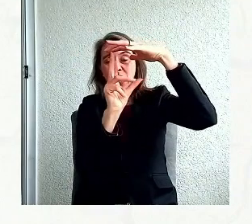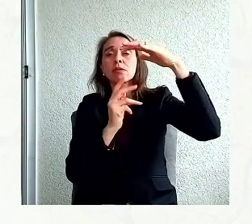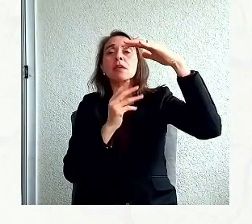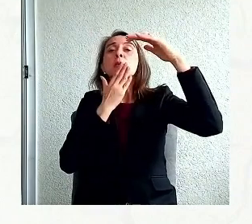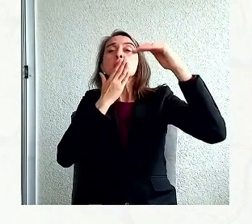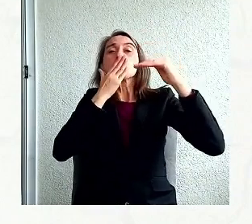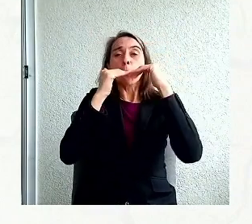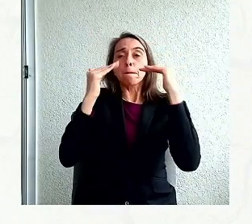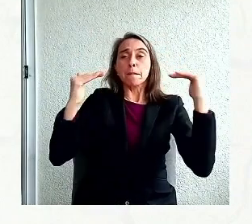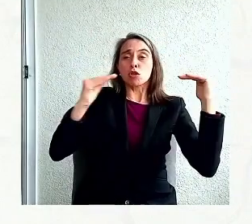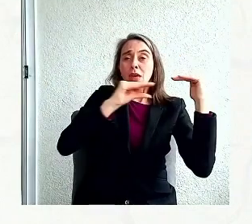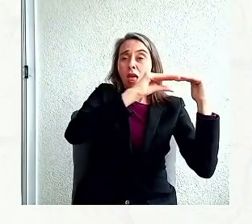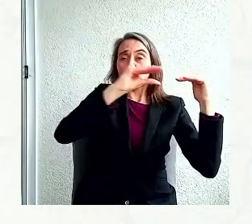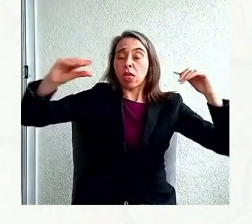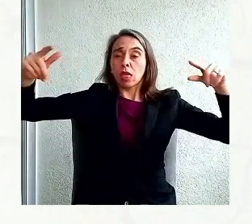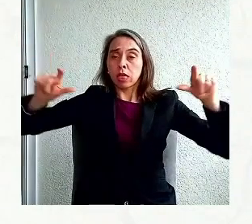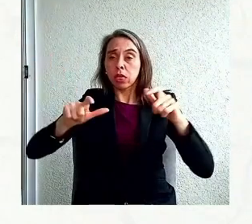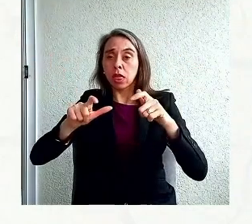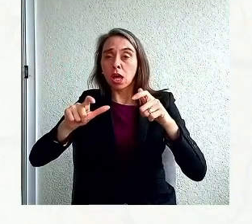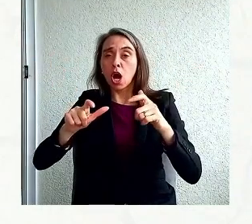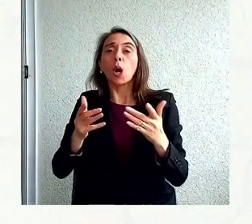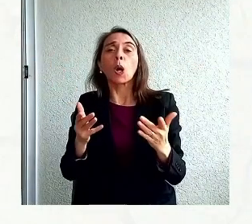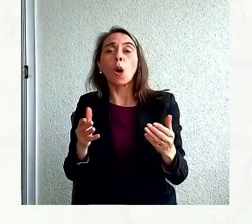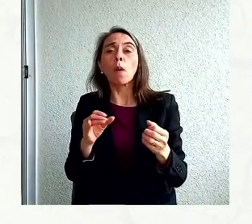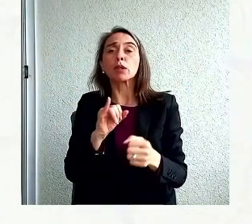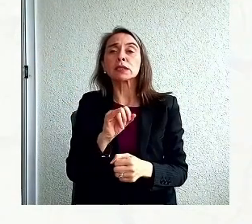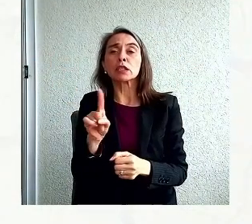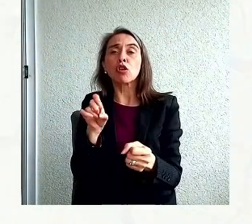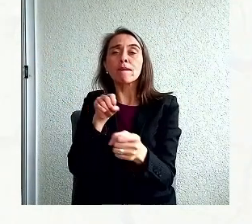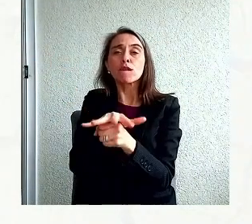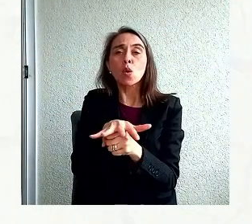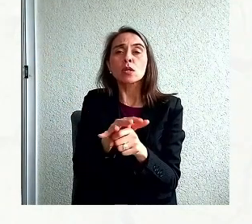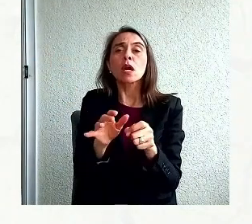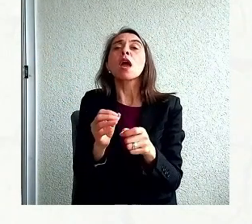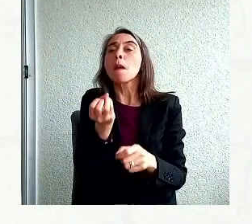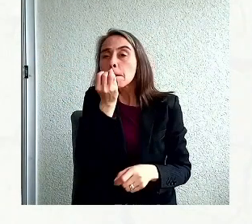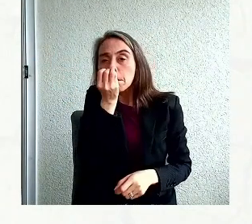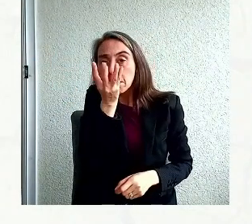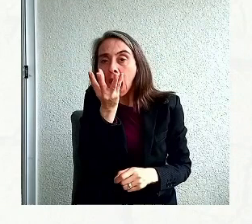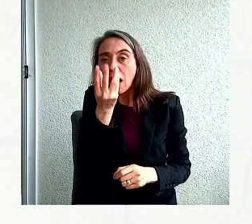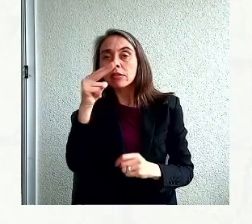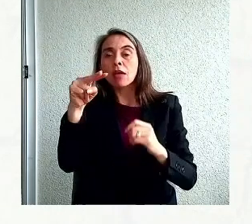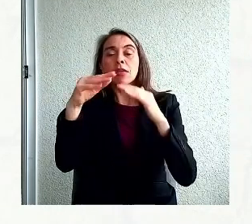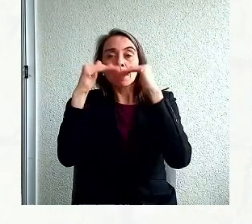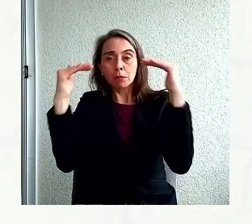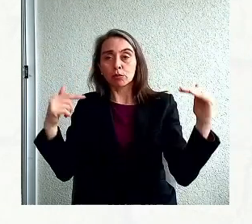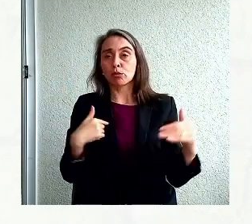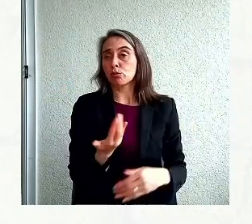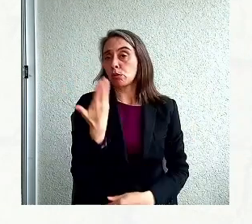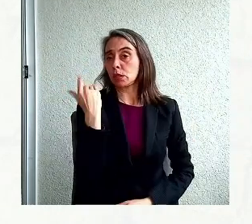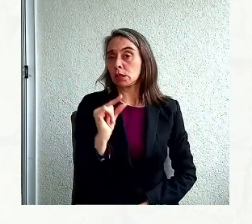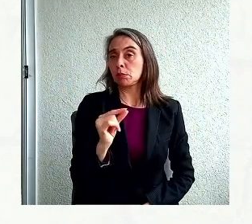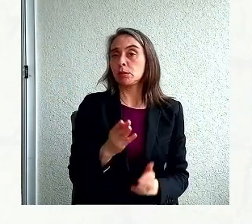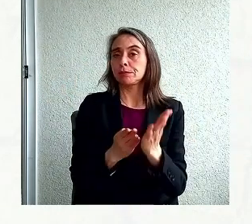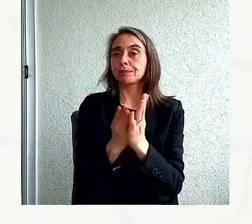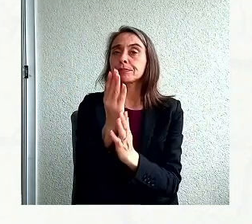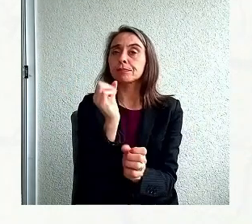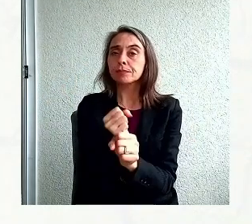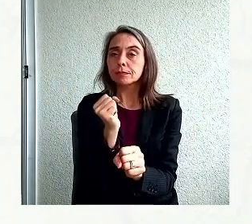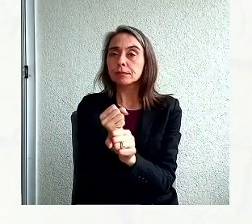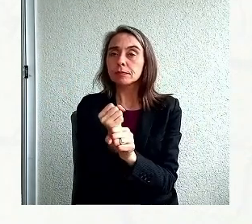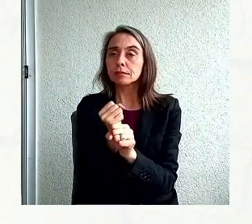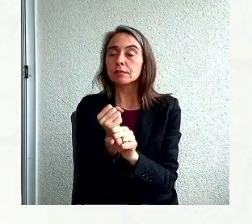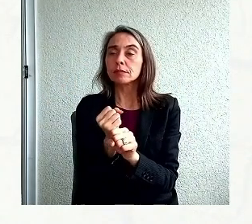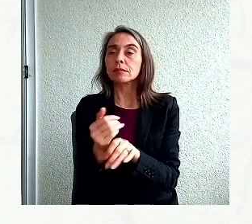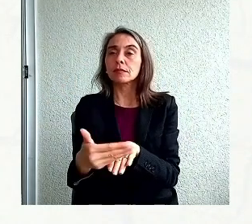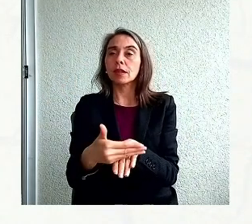Yo recientemente estoy trabajando, estamos armando, digamos, como resultados previos de una primera excursión del anillo que